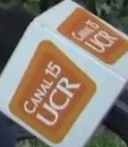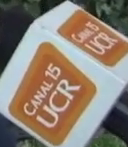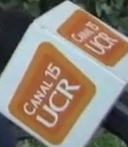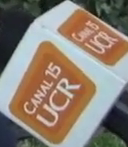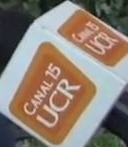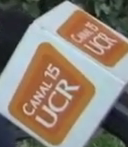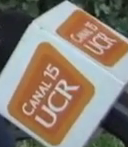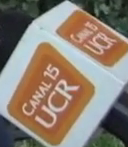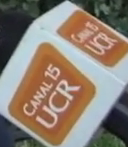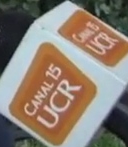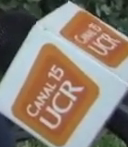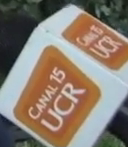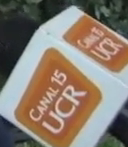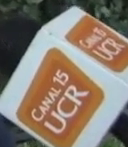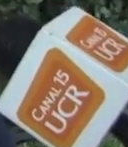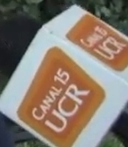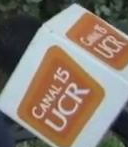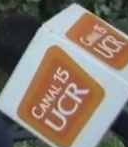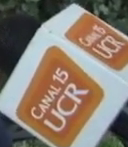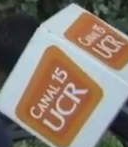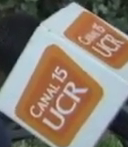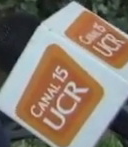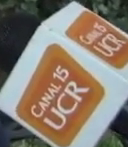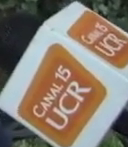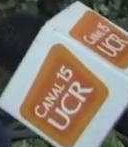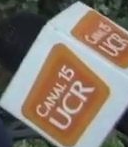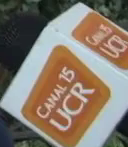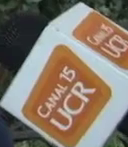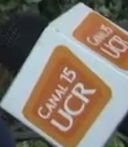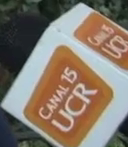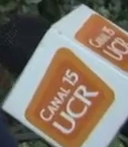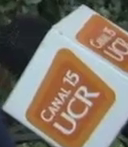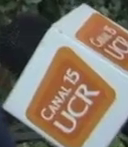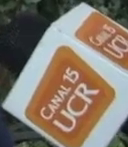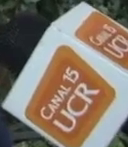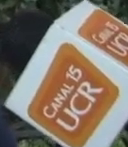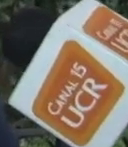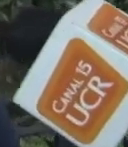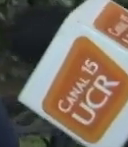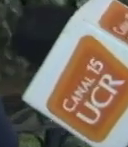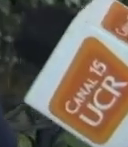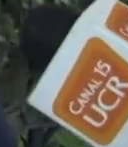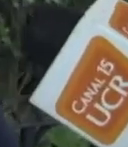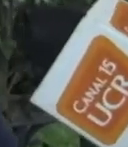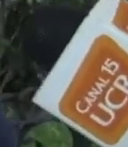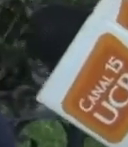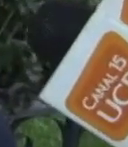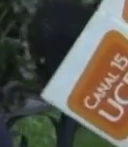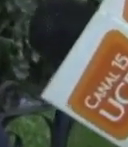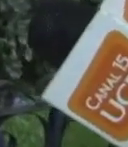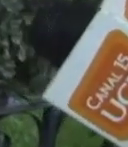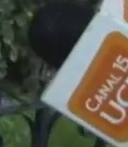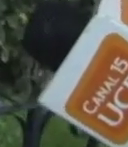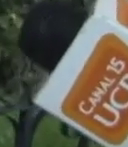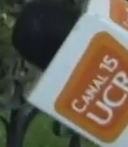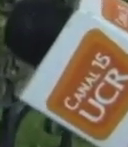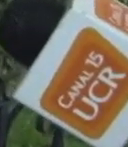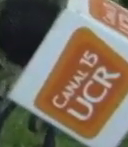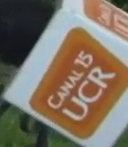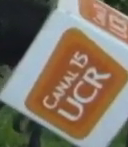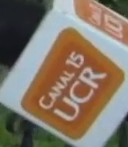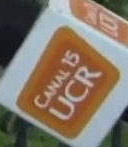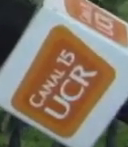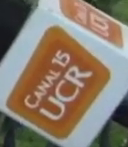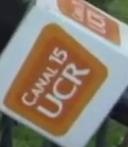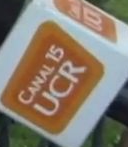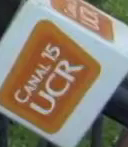único que ha pasado aquí es que se ha aflojado mucho la mano con ser paternalistas con no tener una firmeza cuando